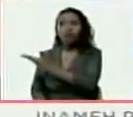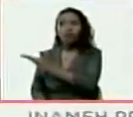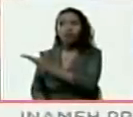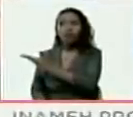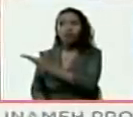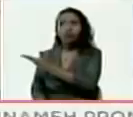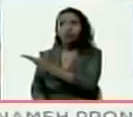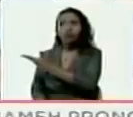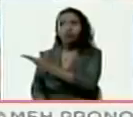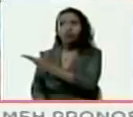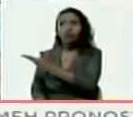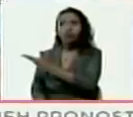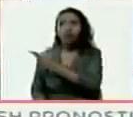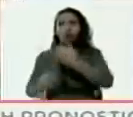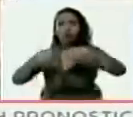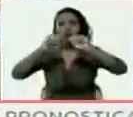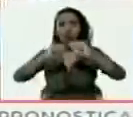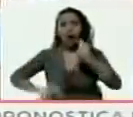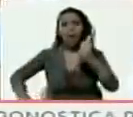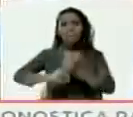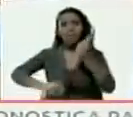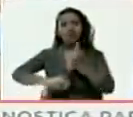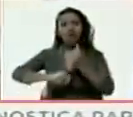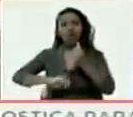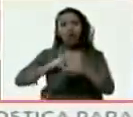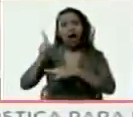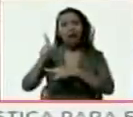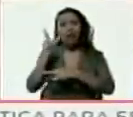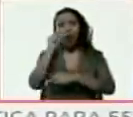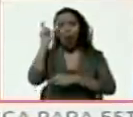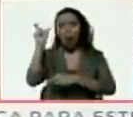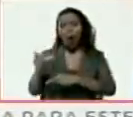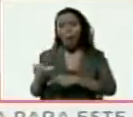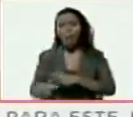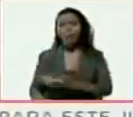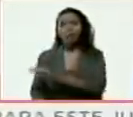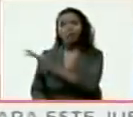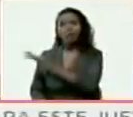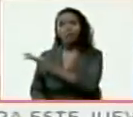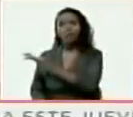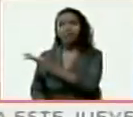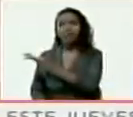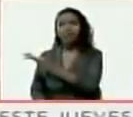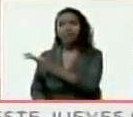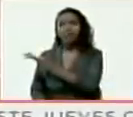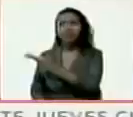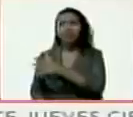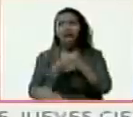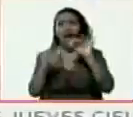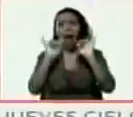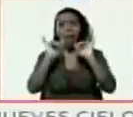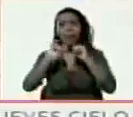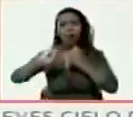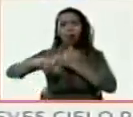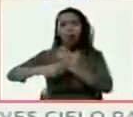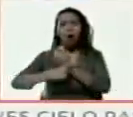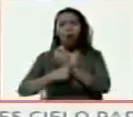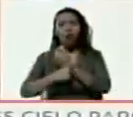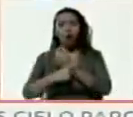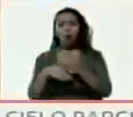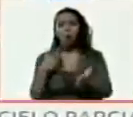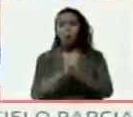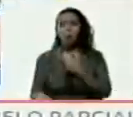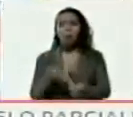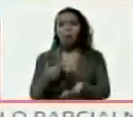estos motorizados que están apoyando a Clímaco Eric Medina, y el mismo Juan Guaidó, no le